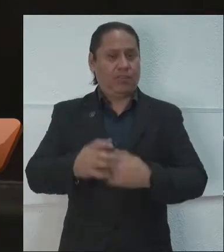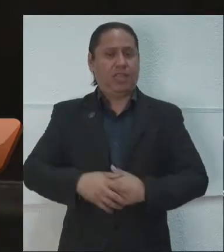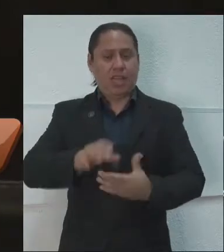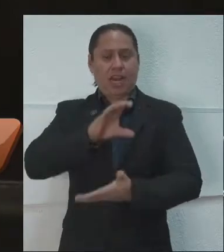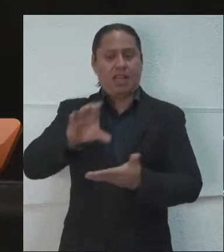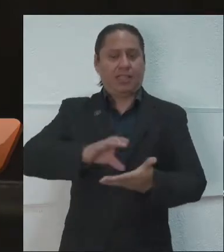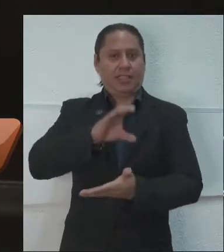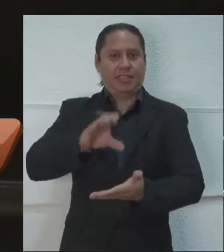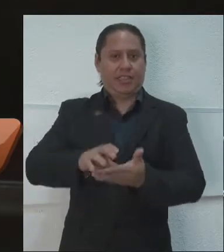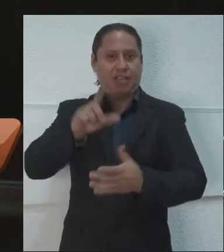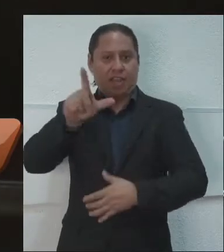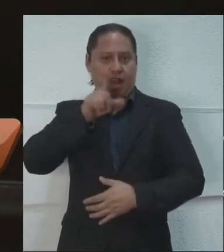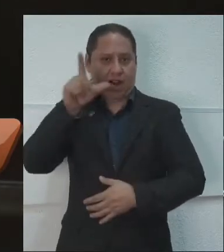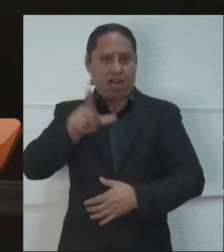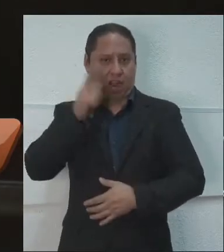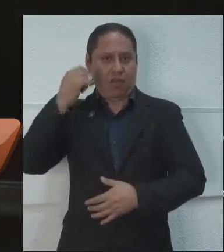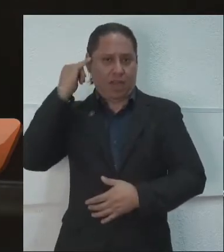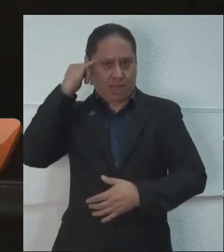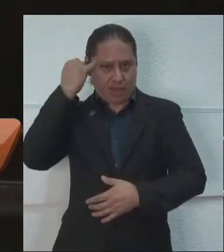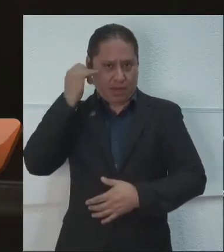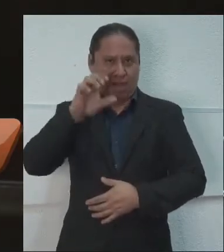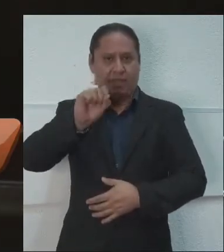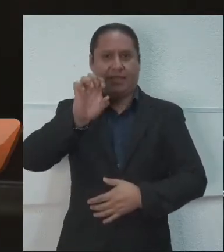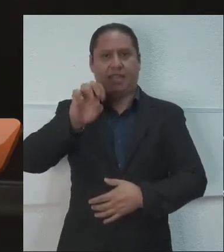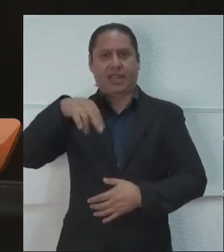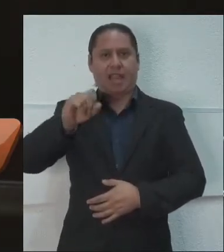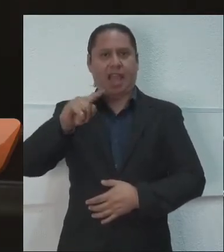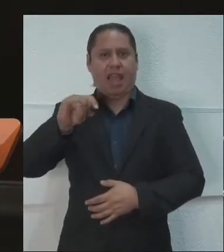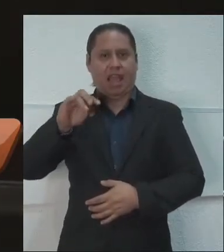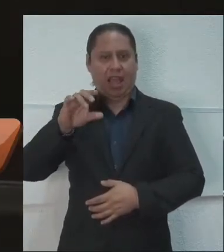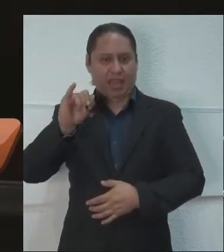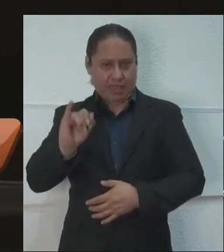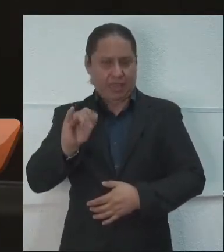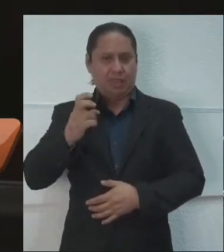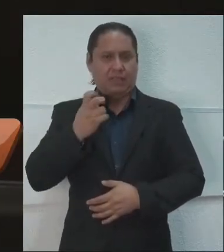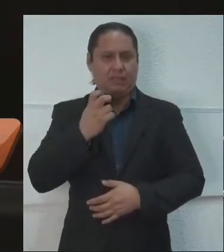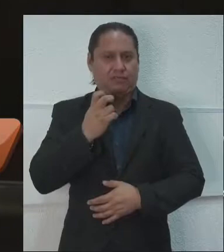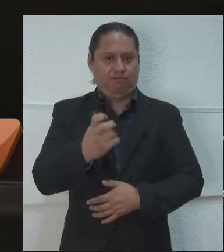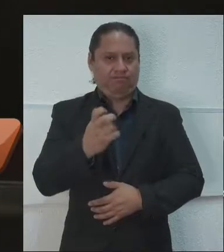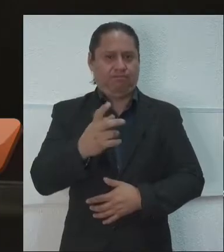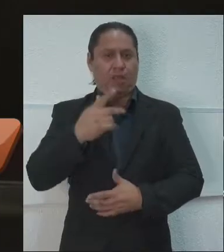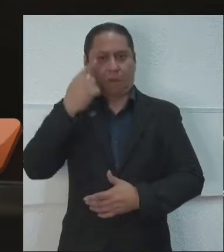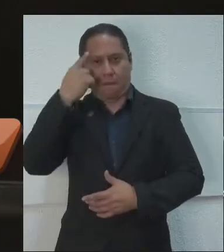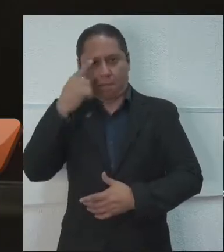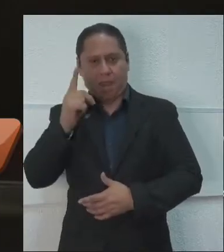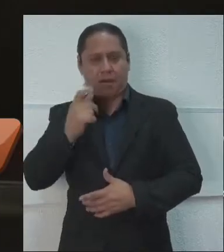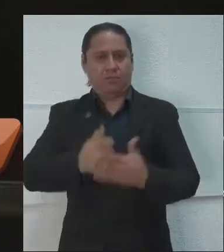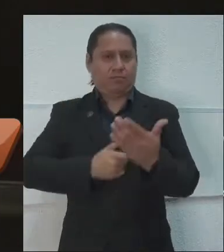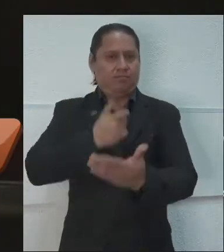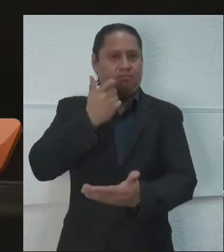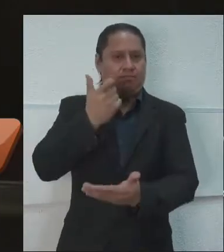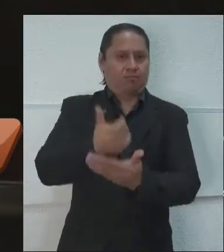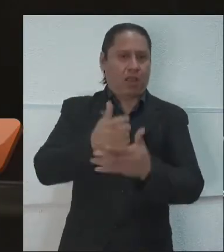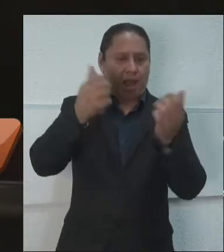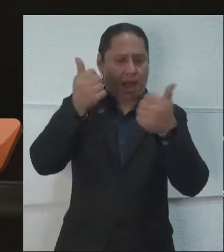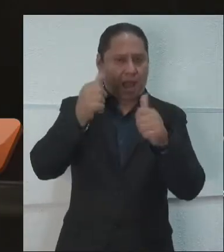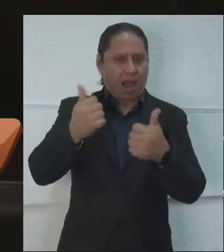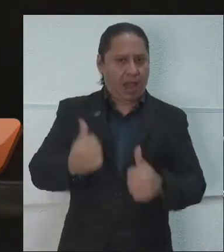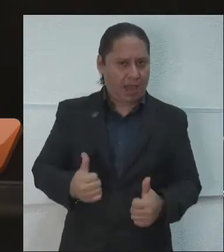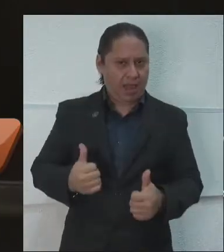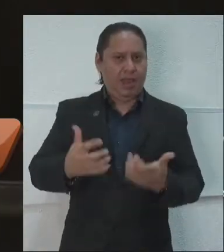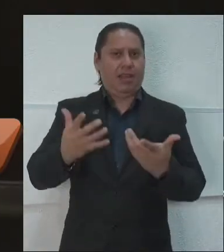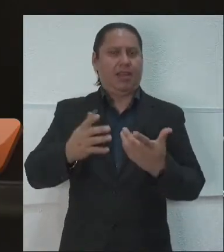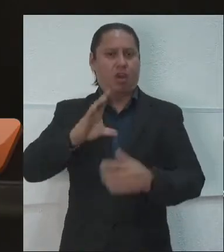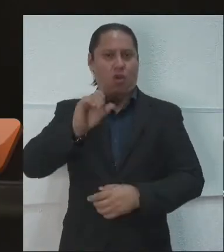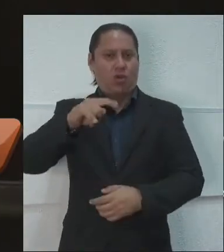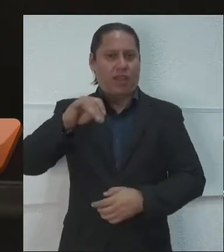Estatal de Lenguas, Arte y Literatura Indígena, CELANI, como a la instancia del Consejo Estatal para las Culturas y las Artes de Chiapas,